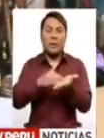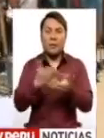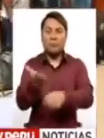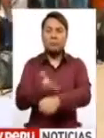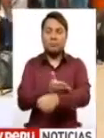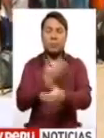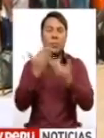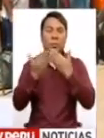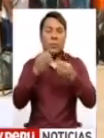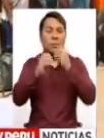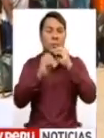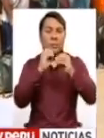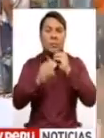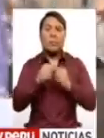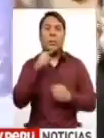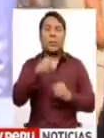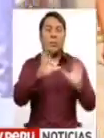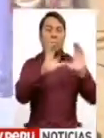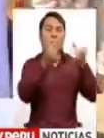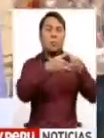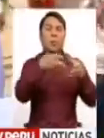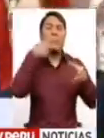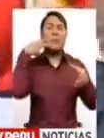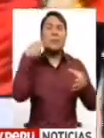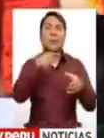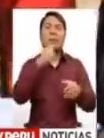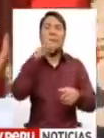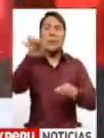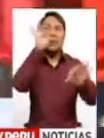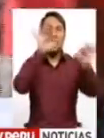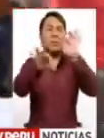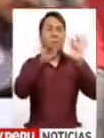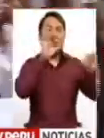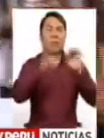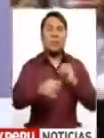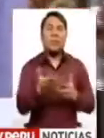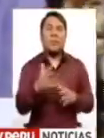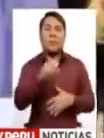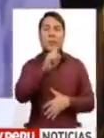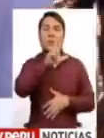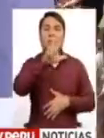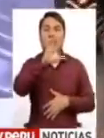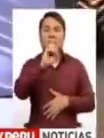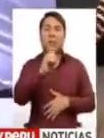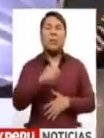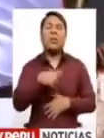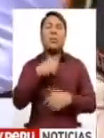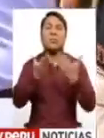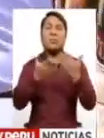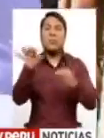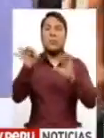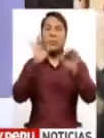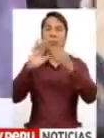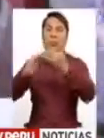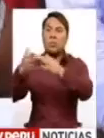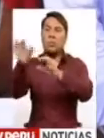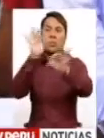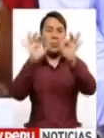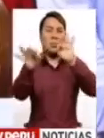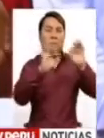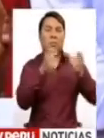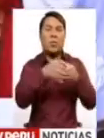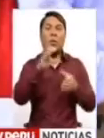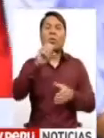de la FAB trasladaron desde Iquitos a una delegación de 135 representantes de 7 federaciones y 4 cuencas de Loreto,